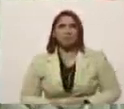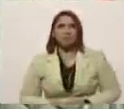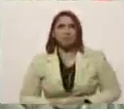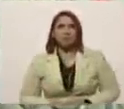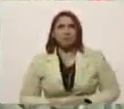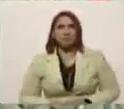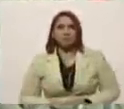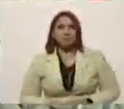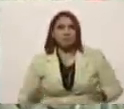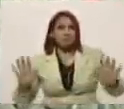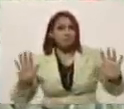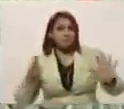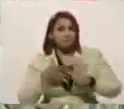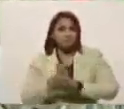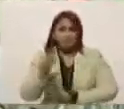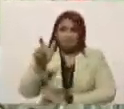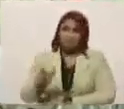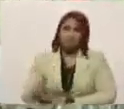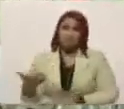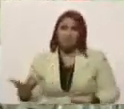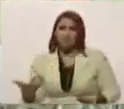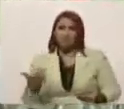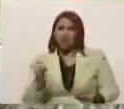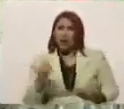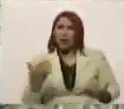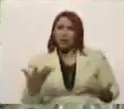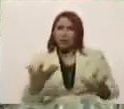Así que hay una conjunción